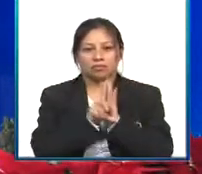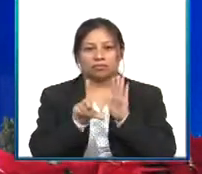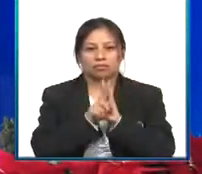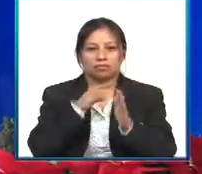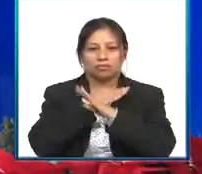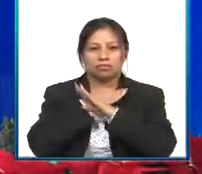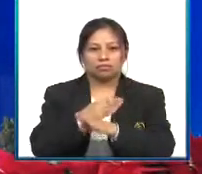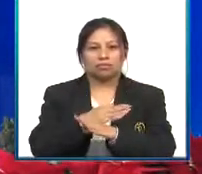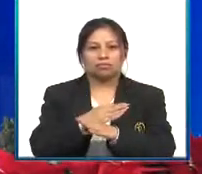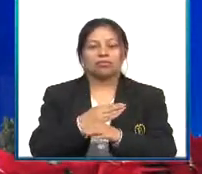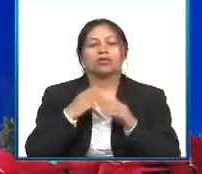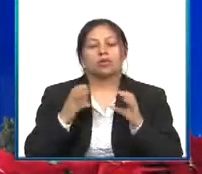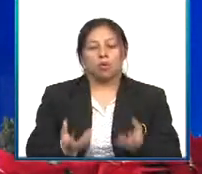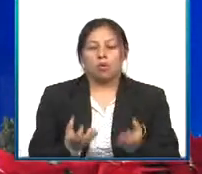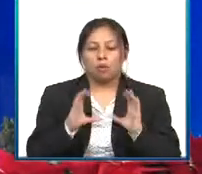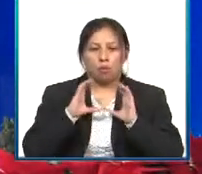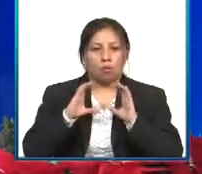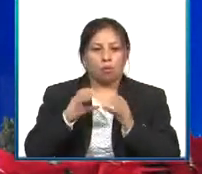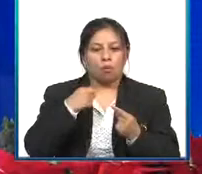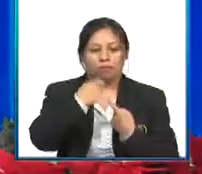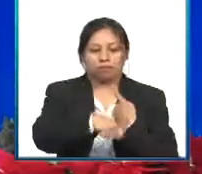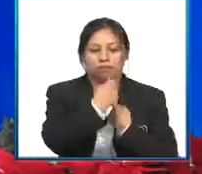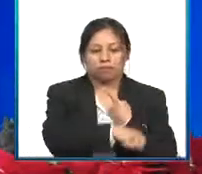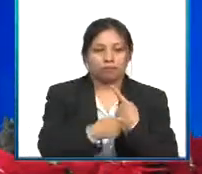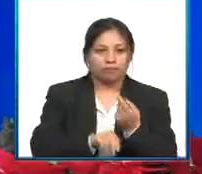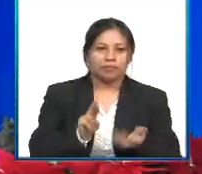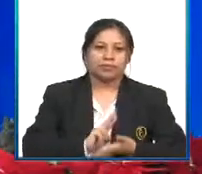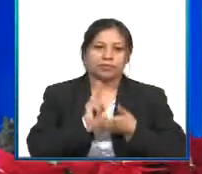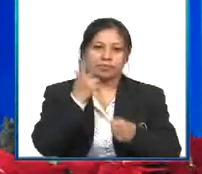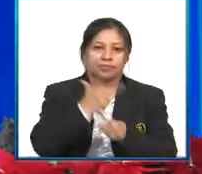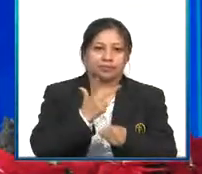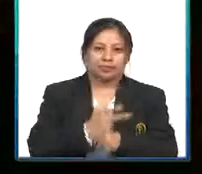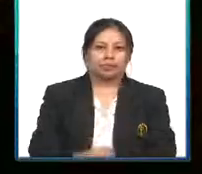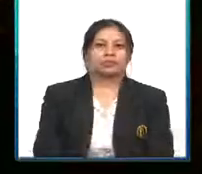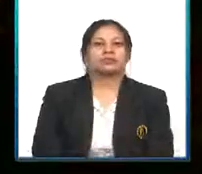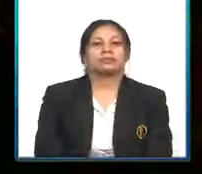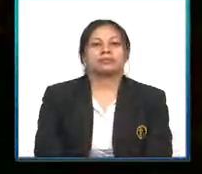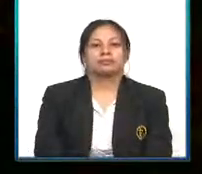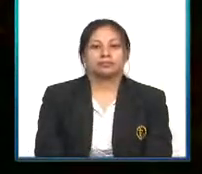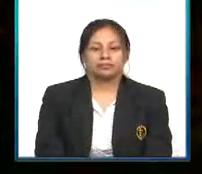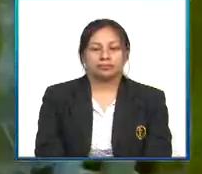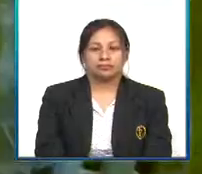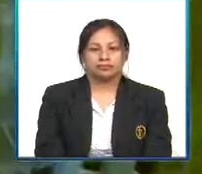de Protección para el Cultivo del Plátano y Banano en la República de Guatemala.